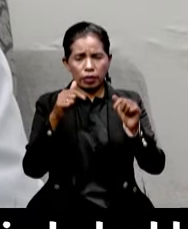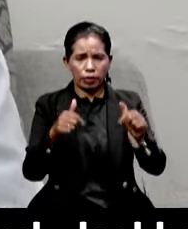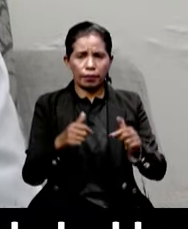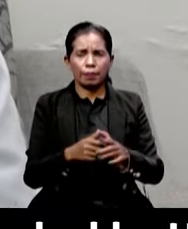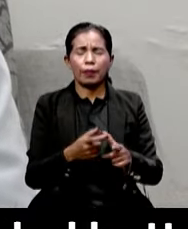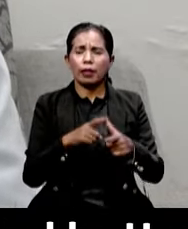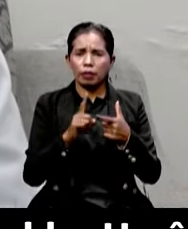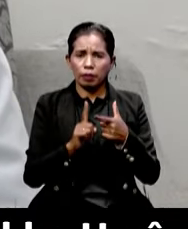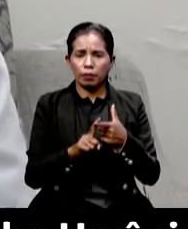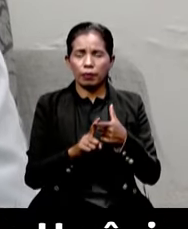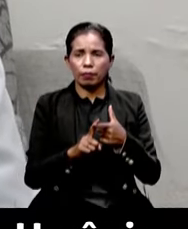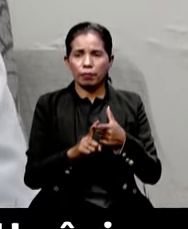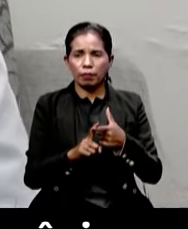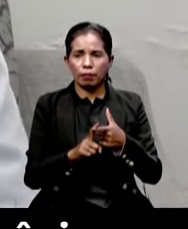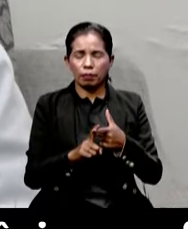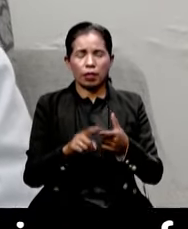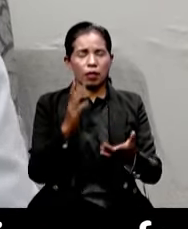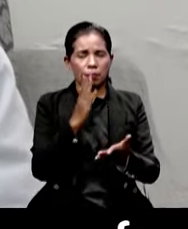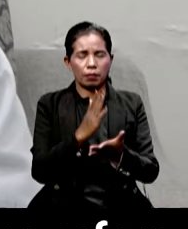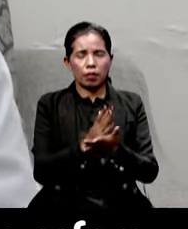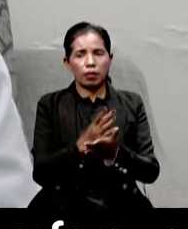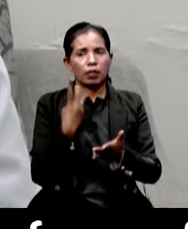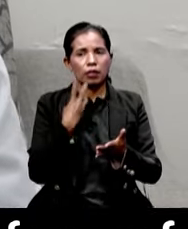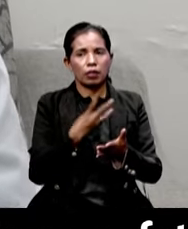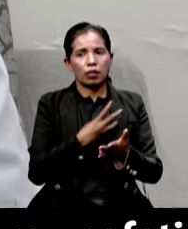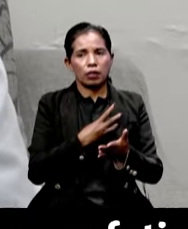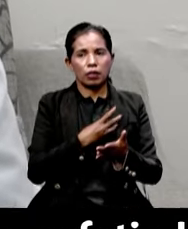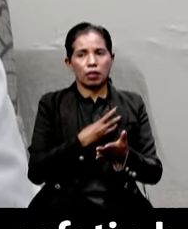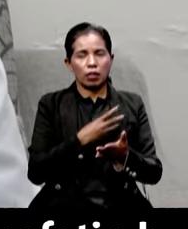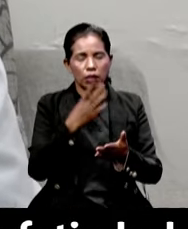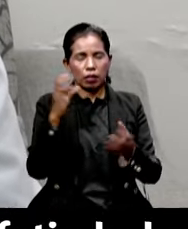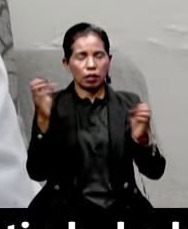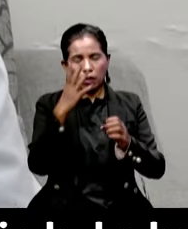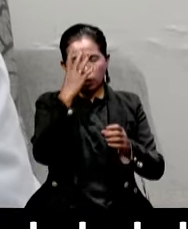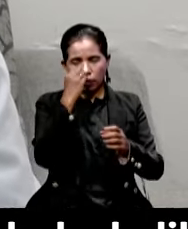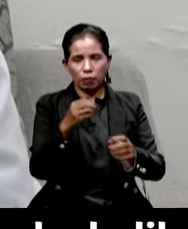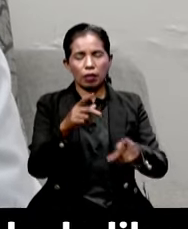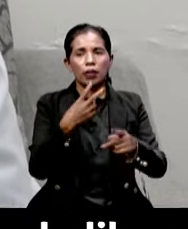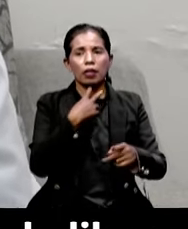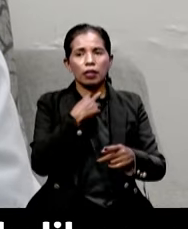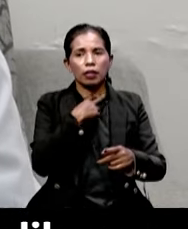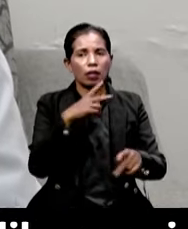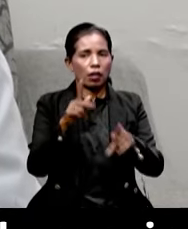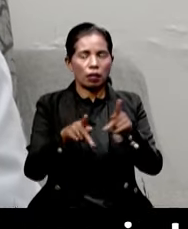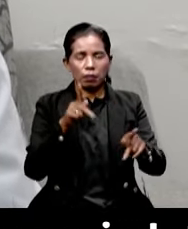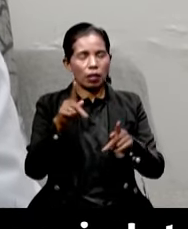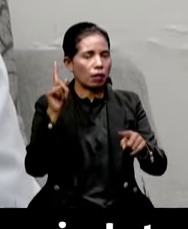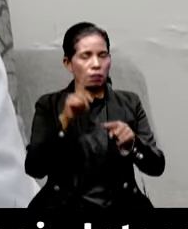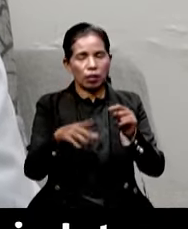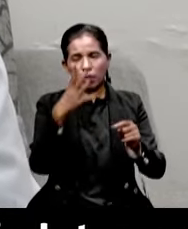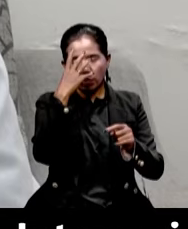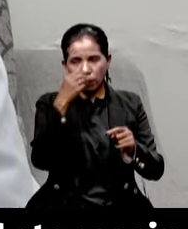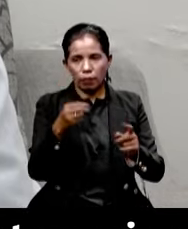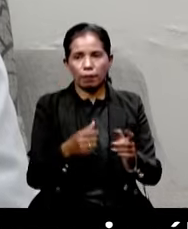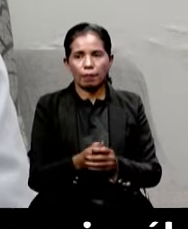hemos vele menhambat y tiene proceso matanduku, también hemos venido a estrés, hemos la vele toba, ni hay